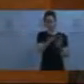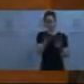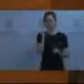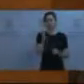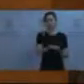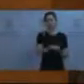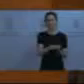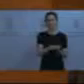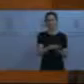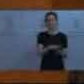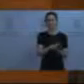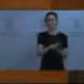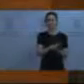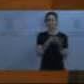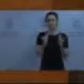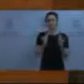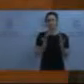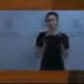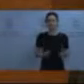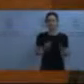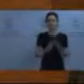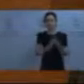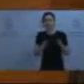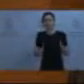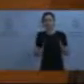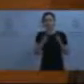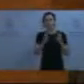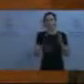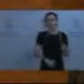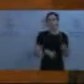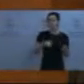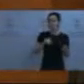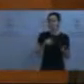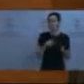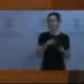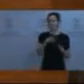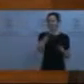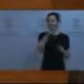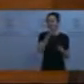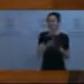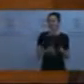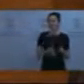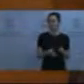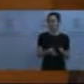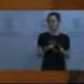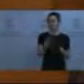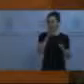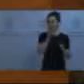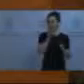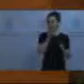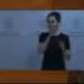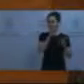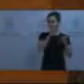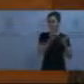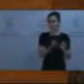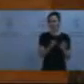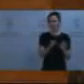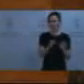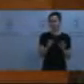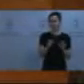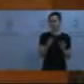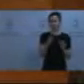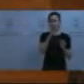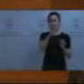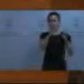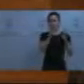de exclusión en términos generales. No me he referido a cuestiones concretas, porque entiendo e insisto, quiero transmitirlo así, que